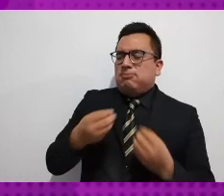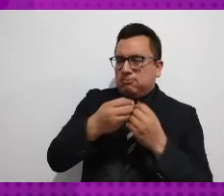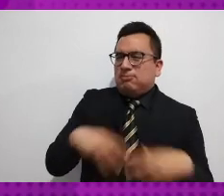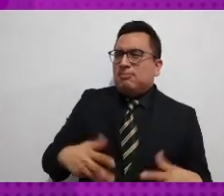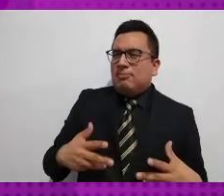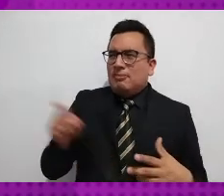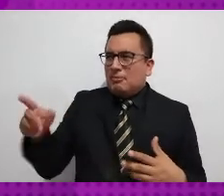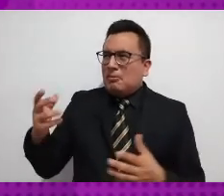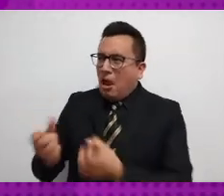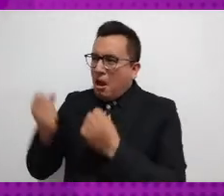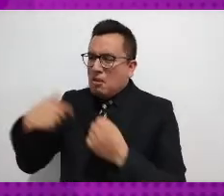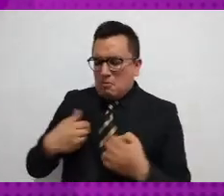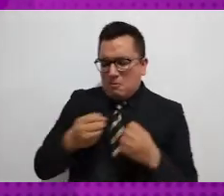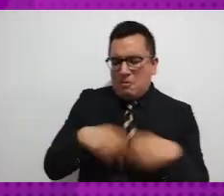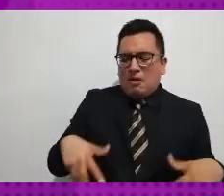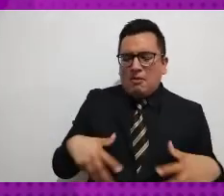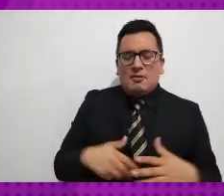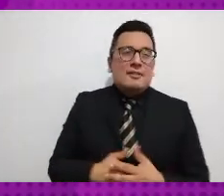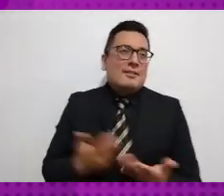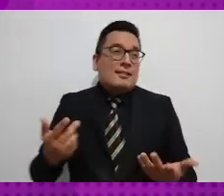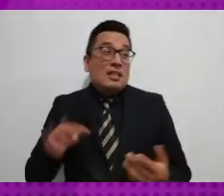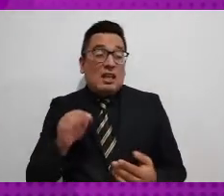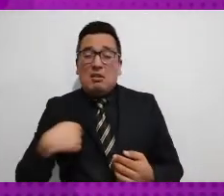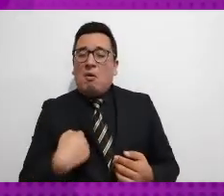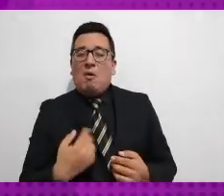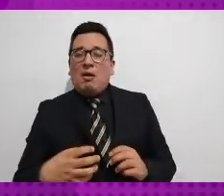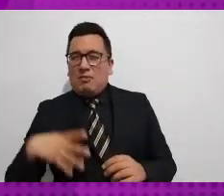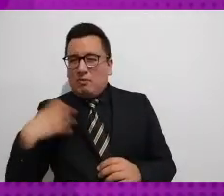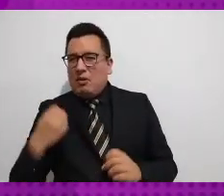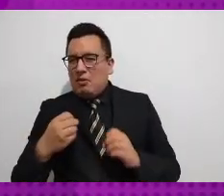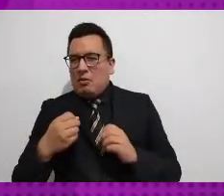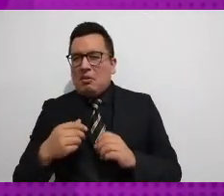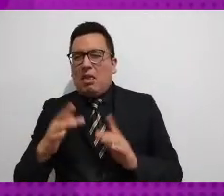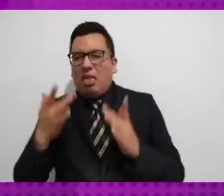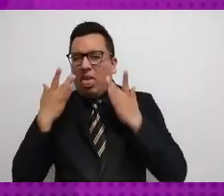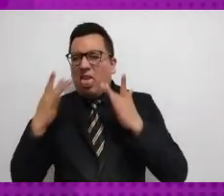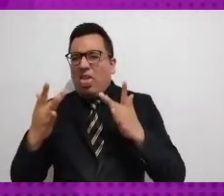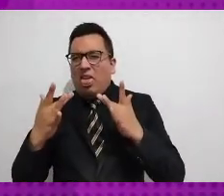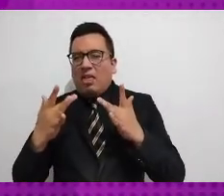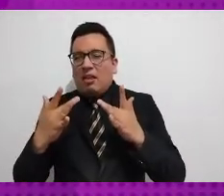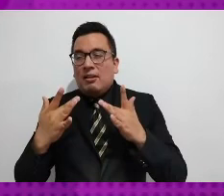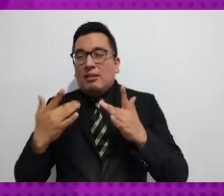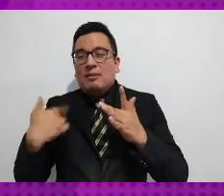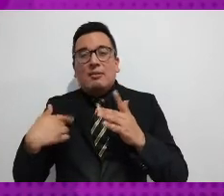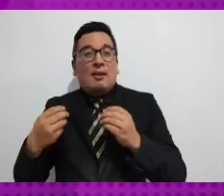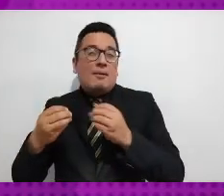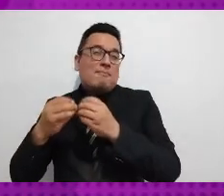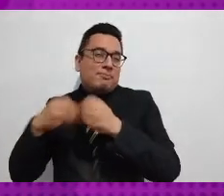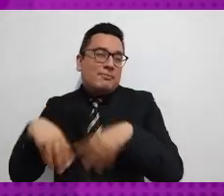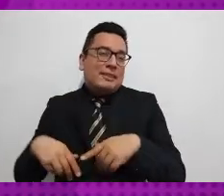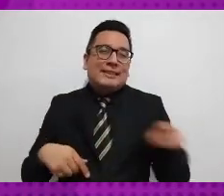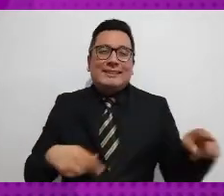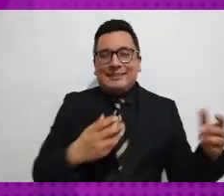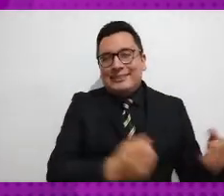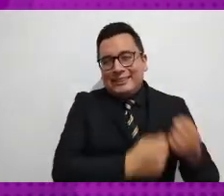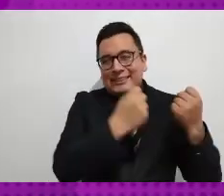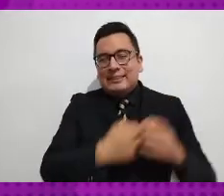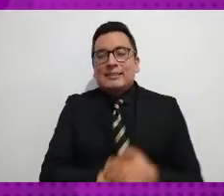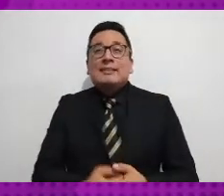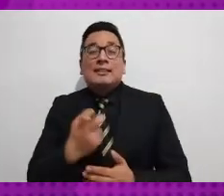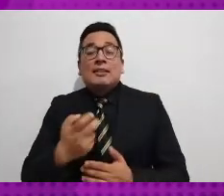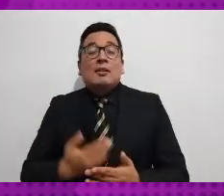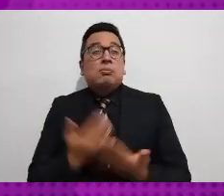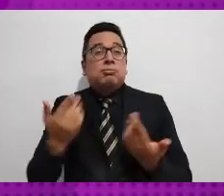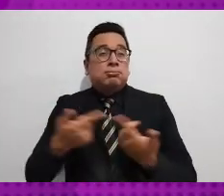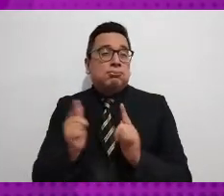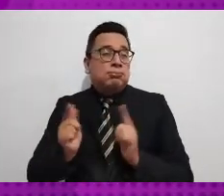luchar, se vuelven a hacer hacia atrás. Y ese es un problema o es una situación que desde la comunidad, desde la diversidad y desde todos los grupos,